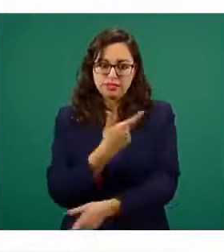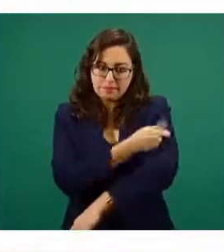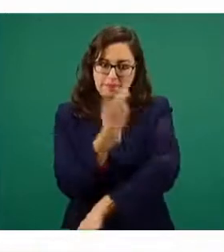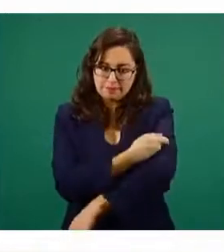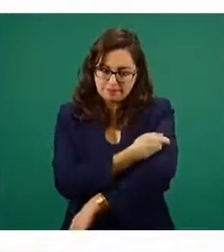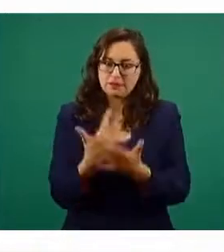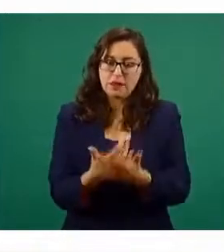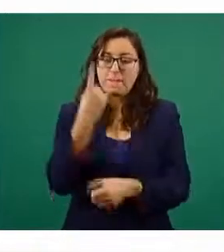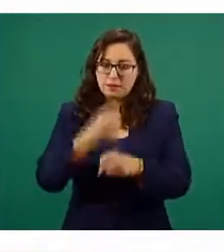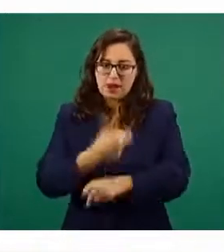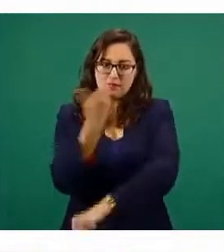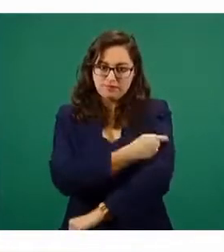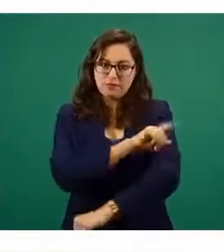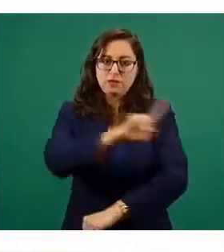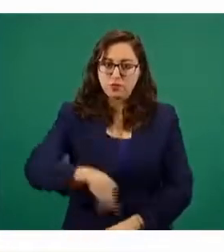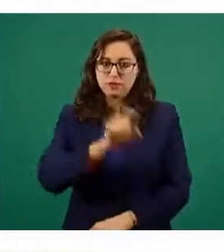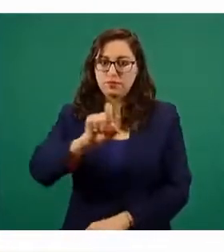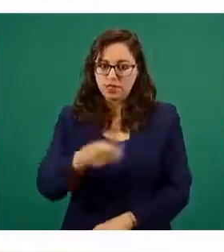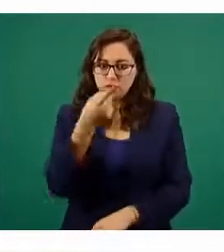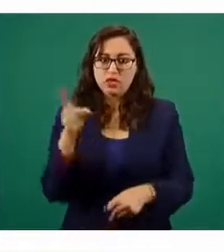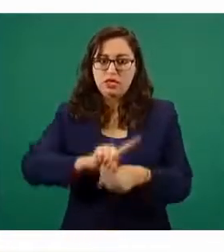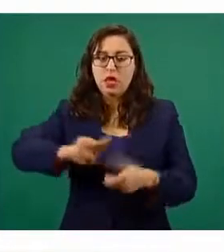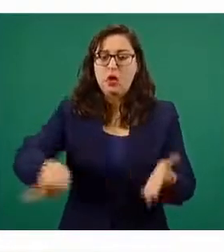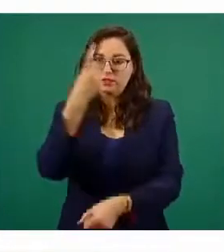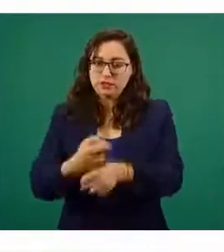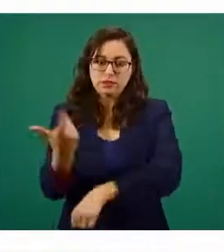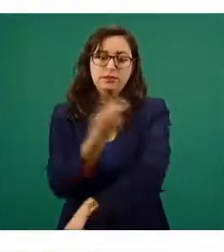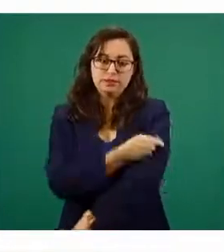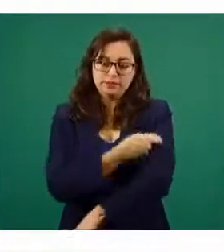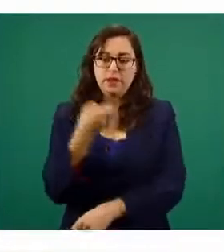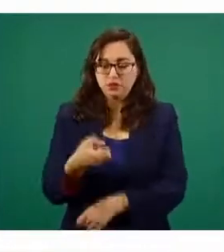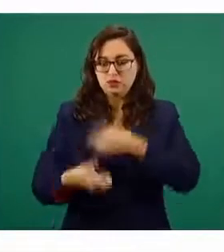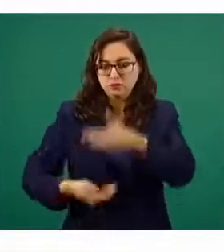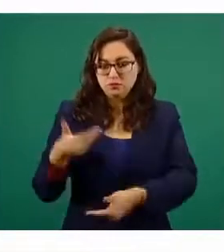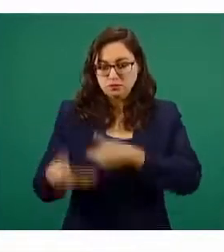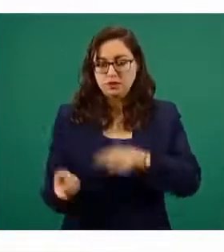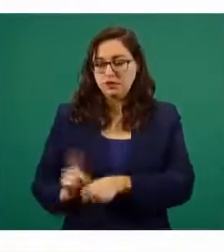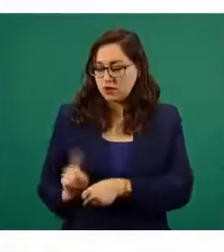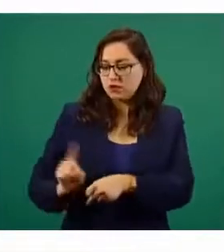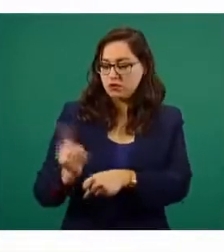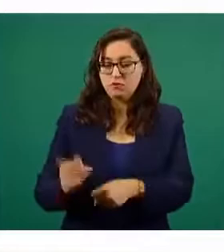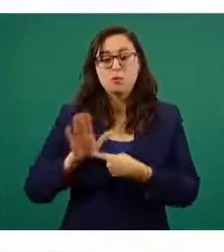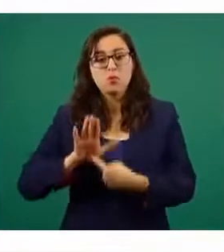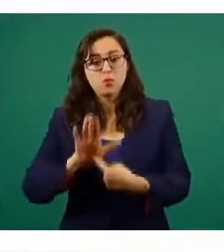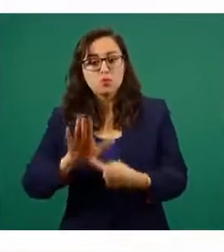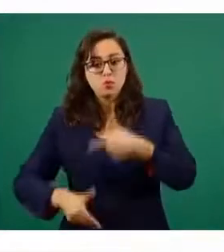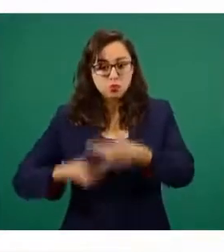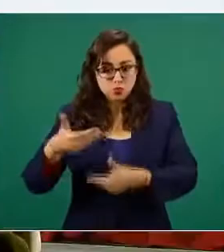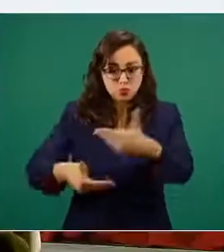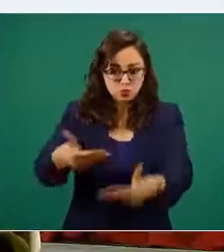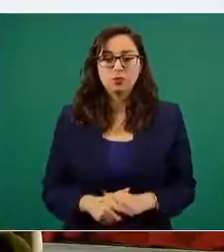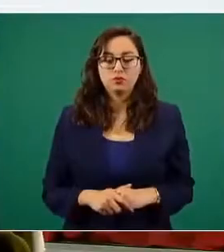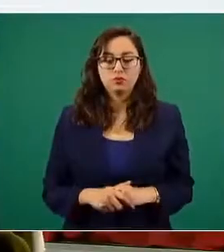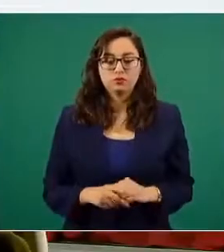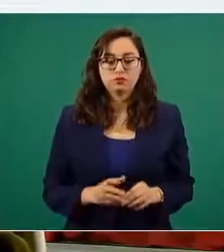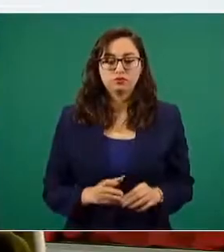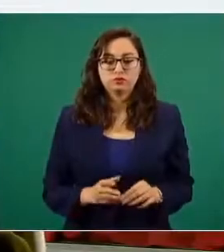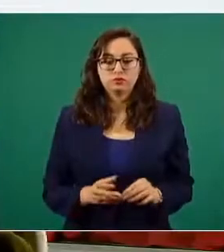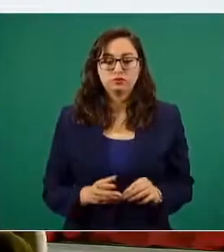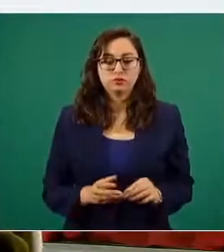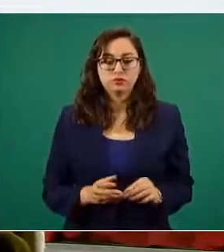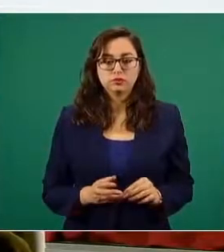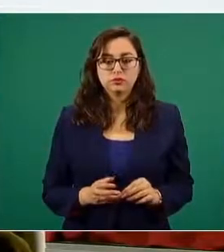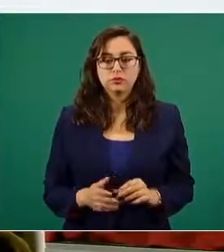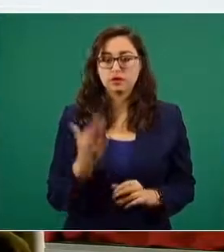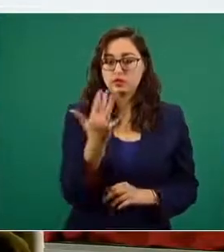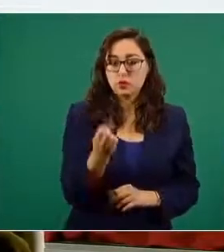21 días en promedio. Y vemos el progreso, lo vamos a estar graficando día por día conforme vayamos utilizando esta y posteriormente las siguientes vacunas. La siguiente.